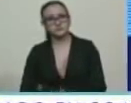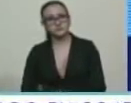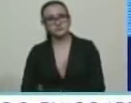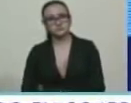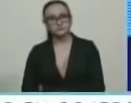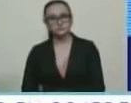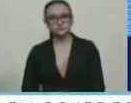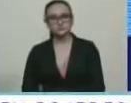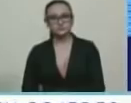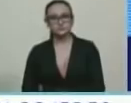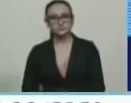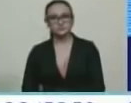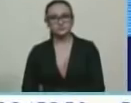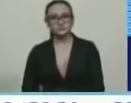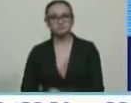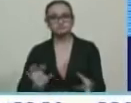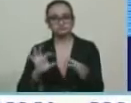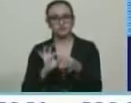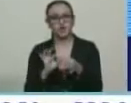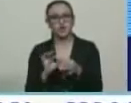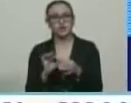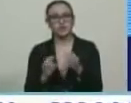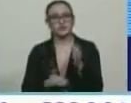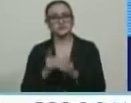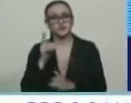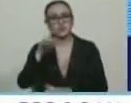Podemos asociarnos en el desarrollo minero,